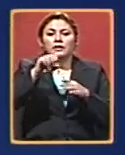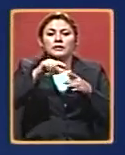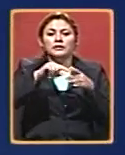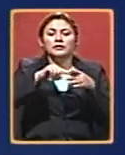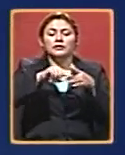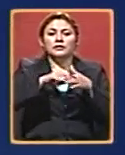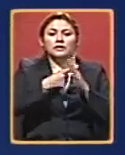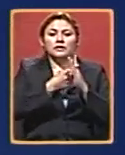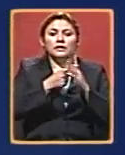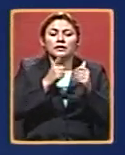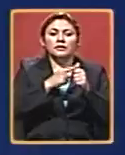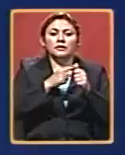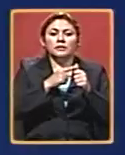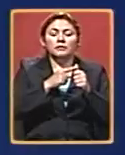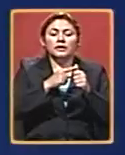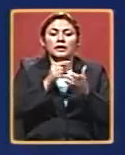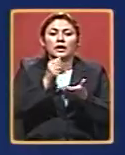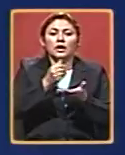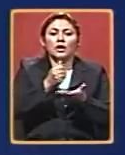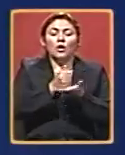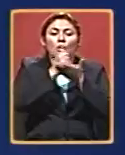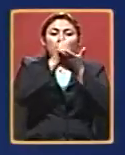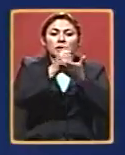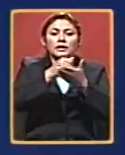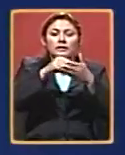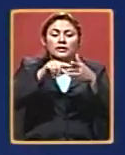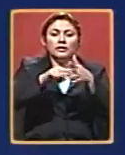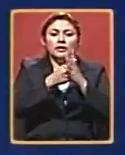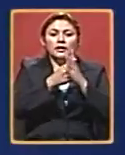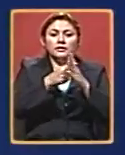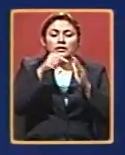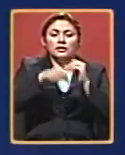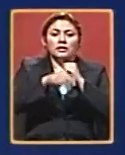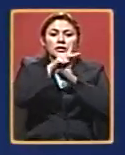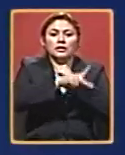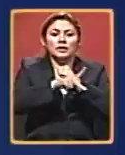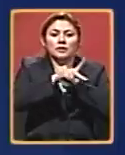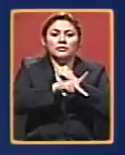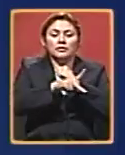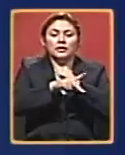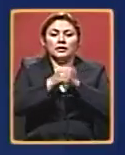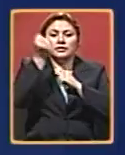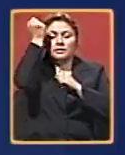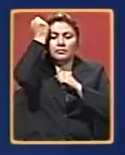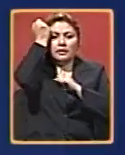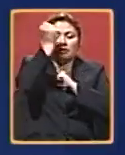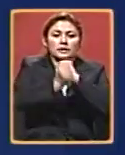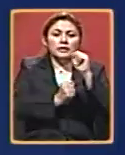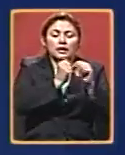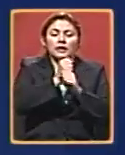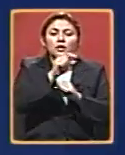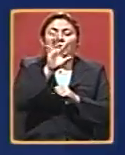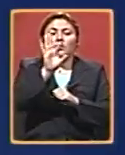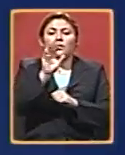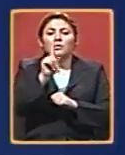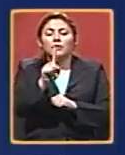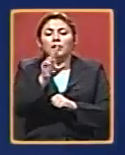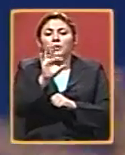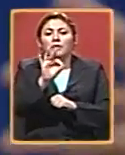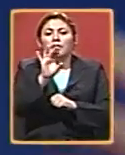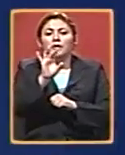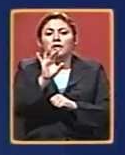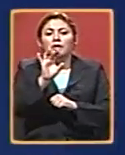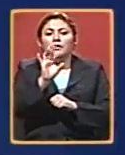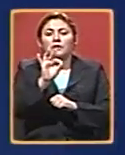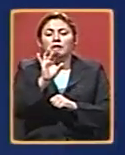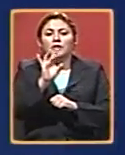cooperativa que apareció en el país, en Pavas, Copesalud, en 1988, que abrió sus puertas. 5